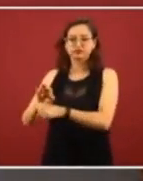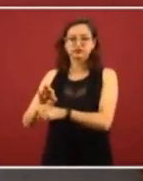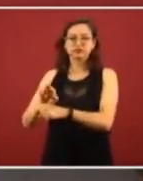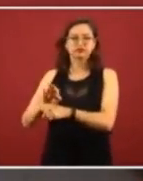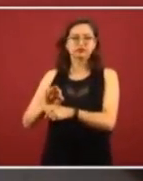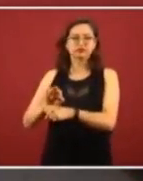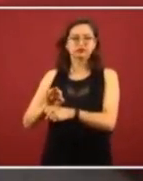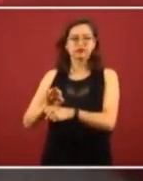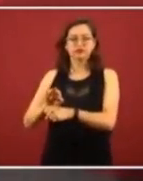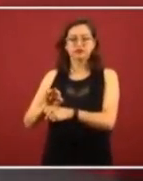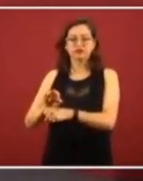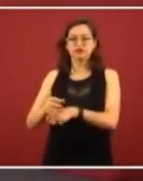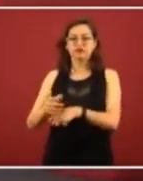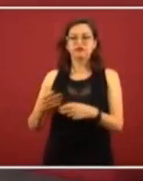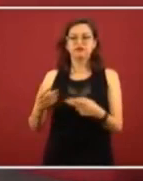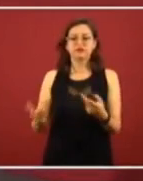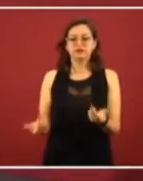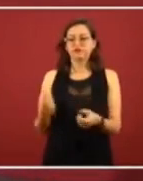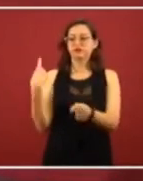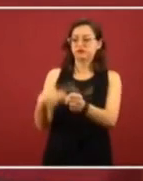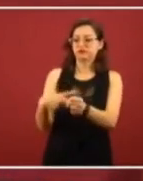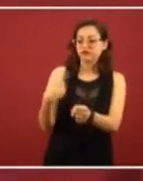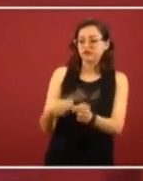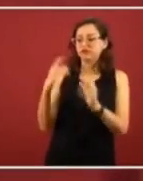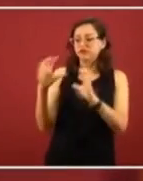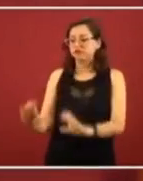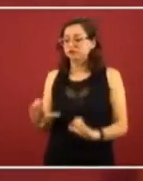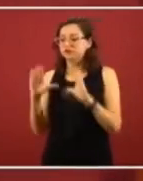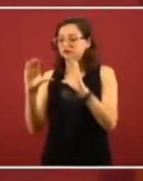para cuidar a enfermos